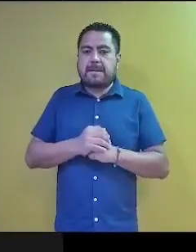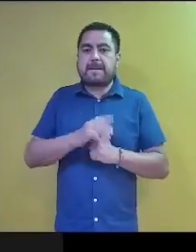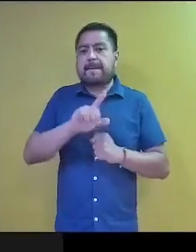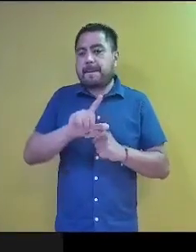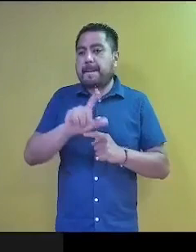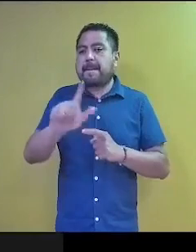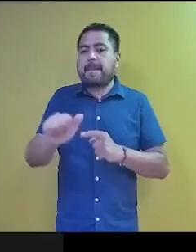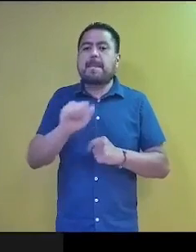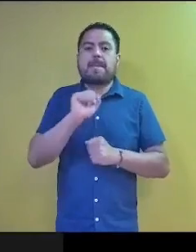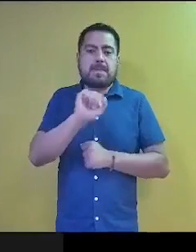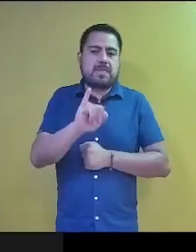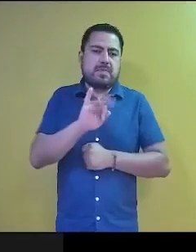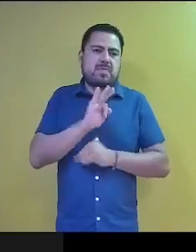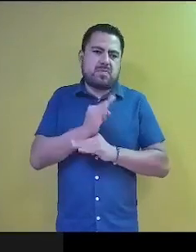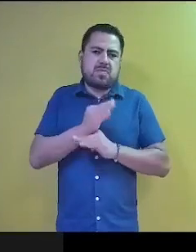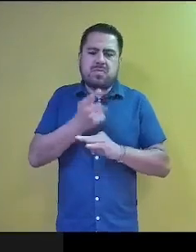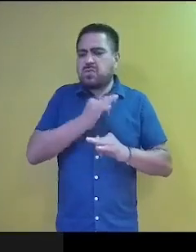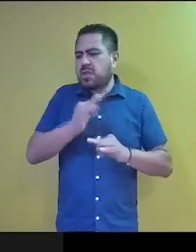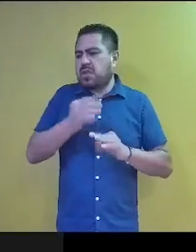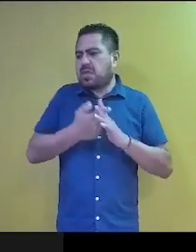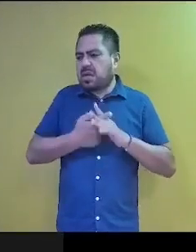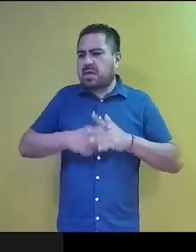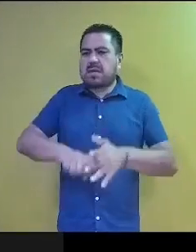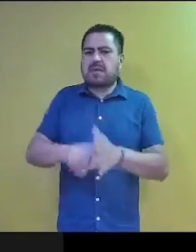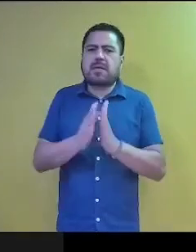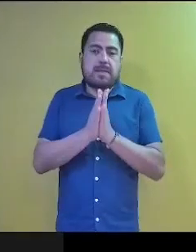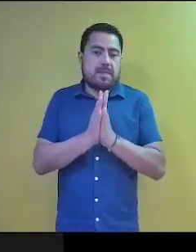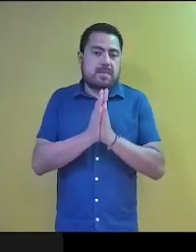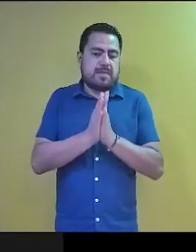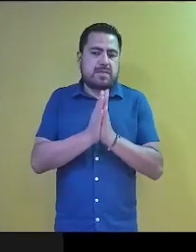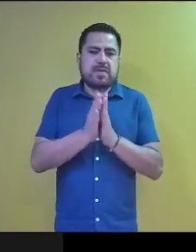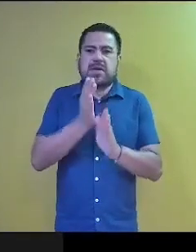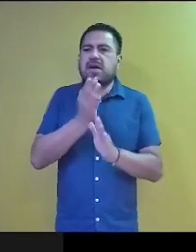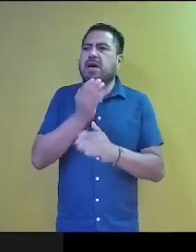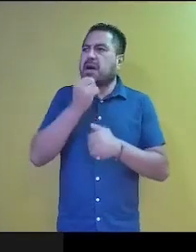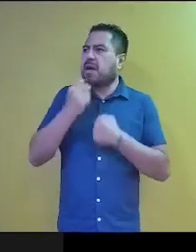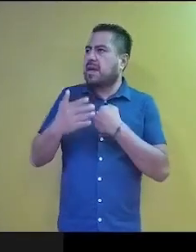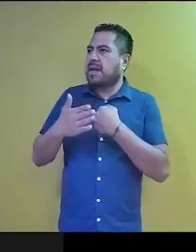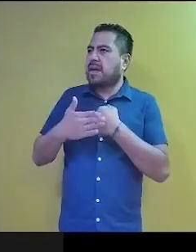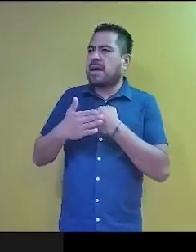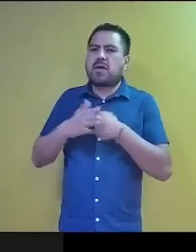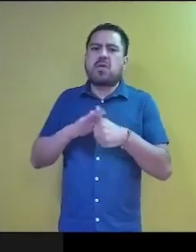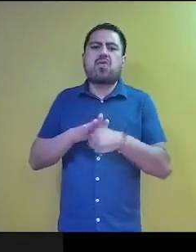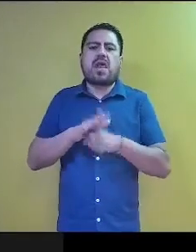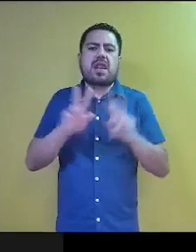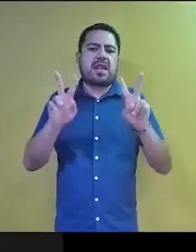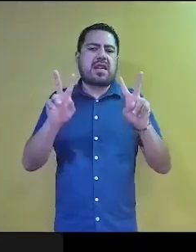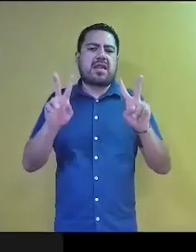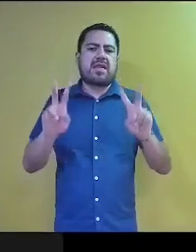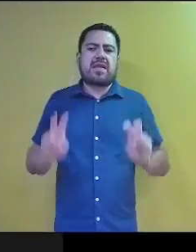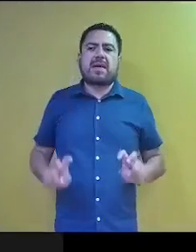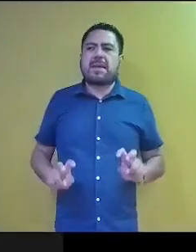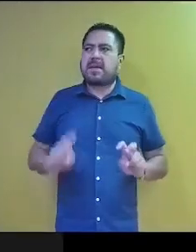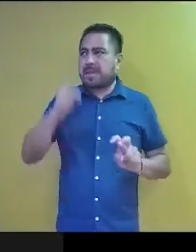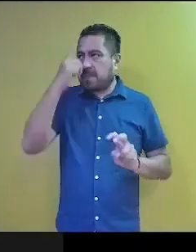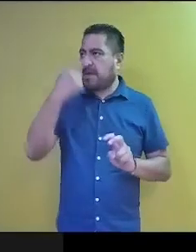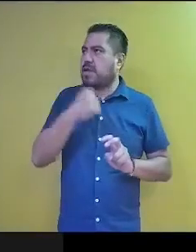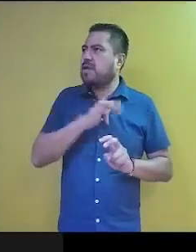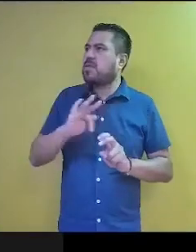se declara abierta la presente sesión. Le solicito nos informe cuáles son los asuntos listados para su